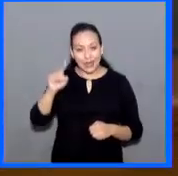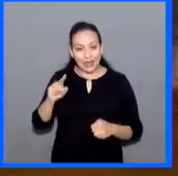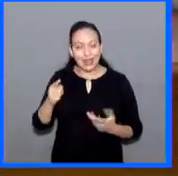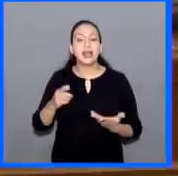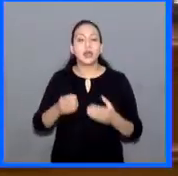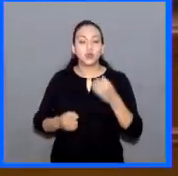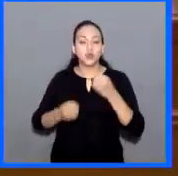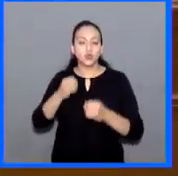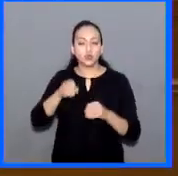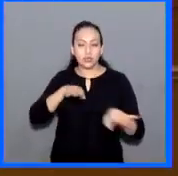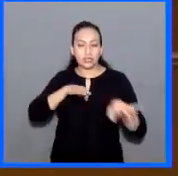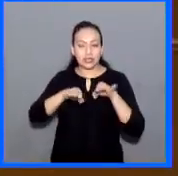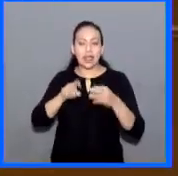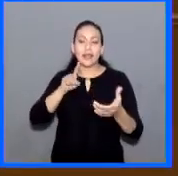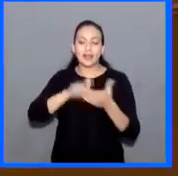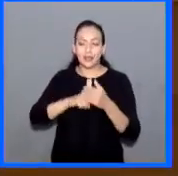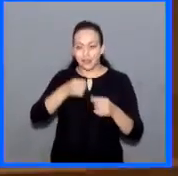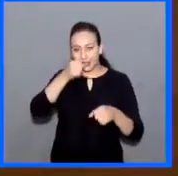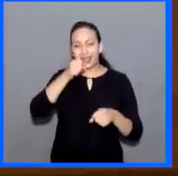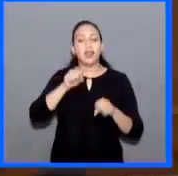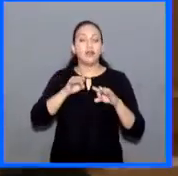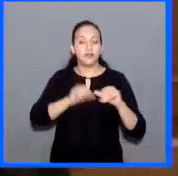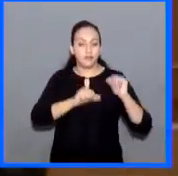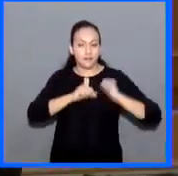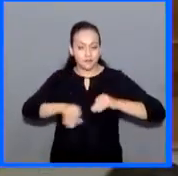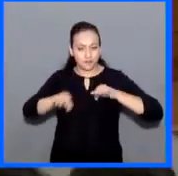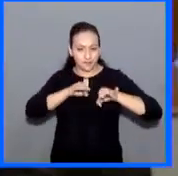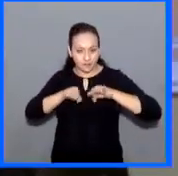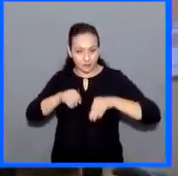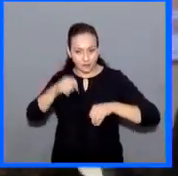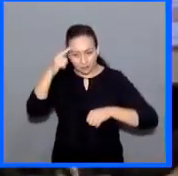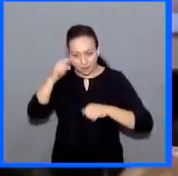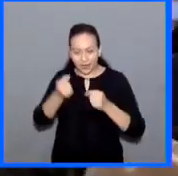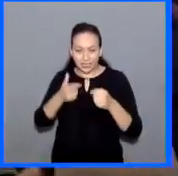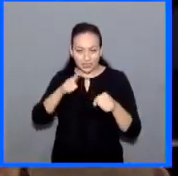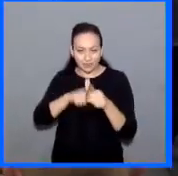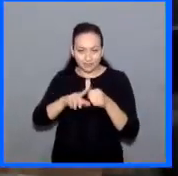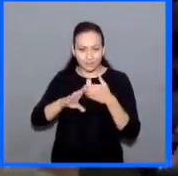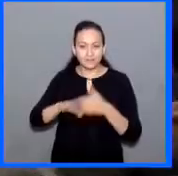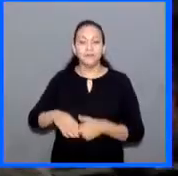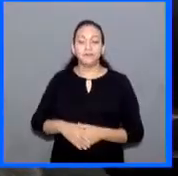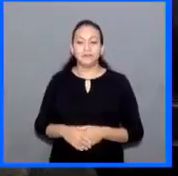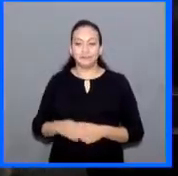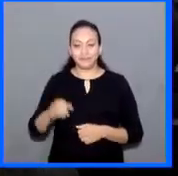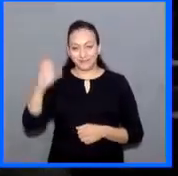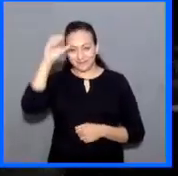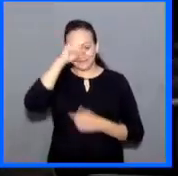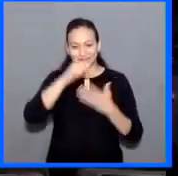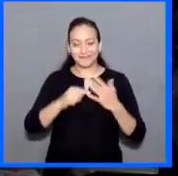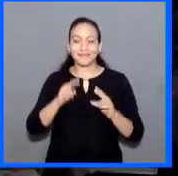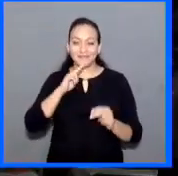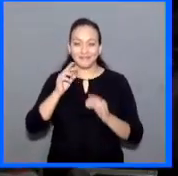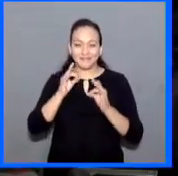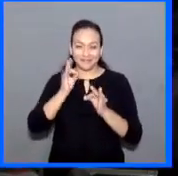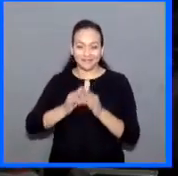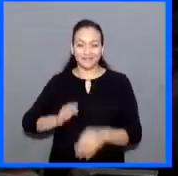de la Secretaría del Trabajo y Previsión Social. Para Plural TV, Óscar